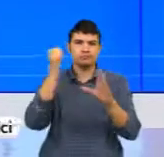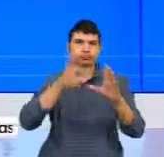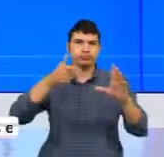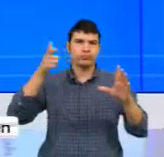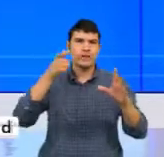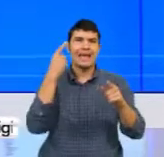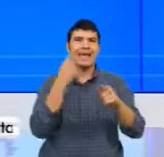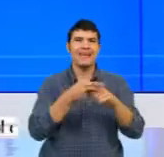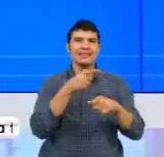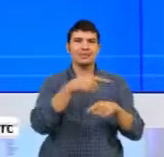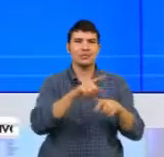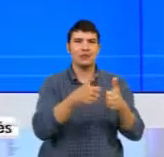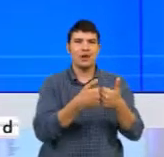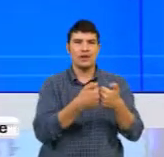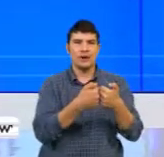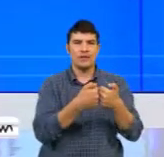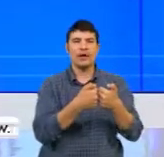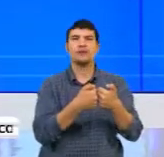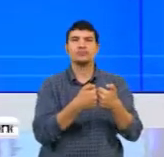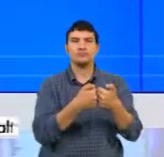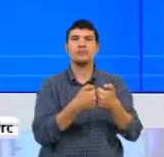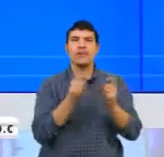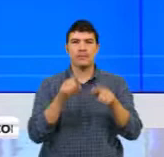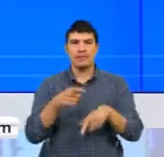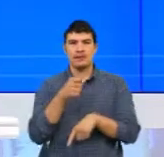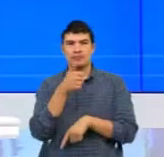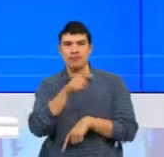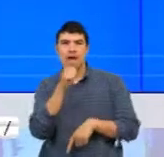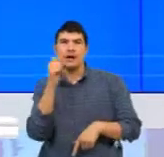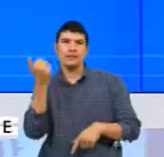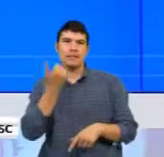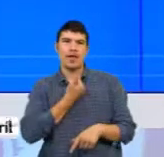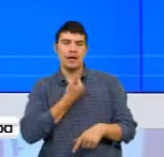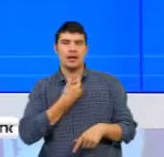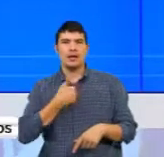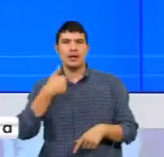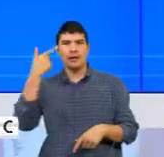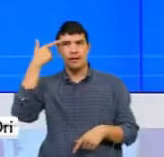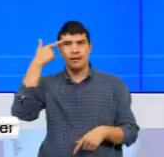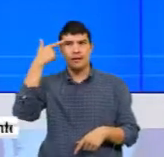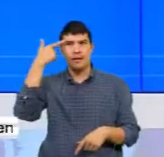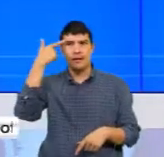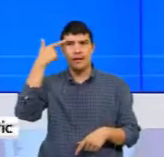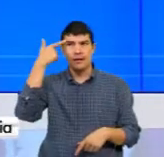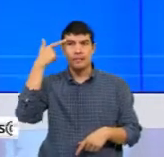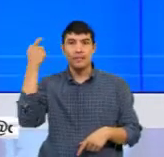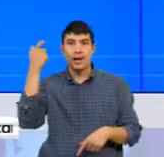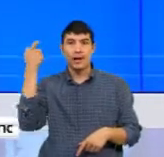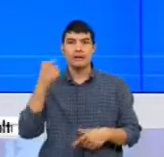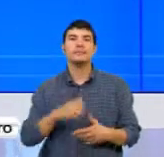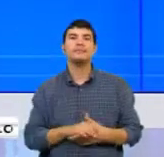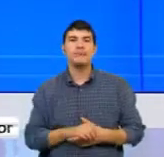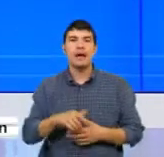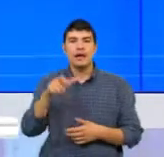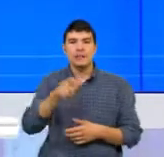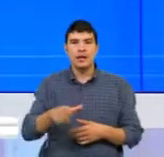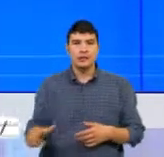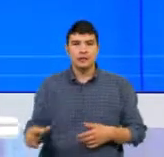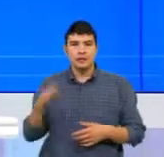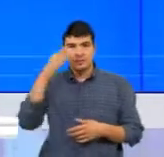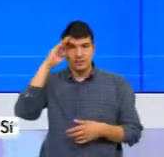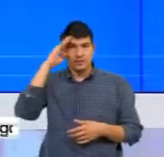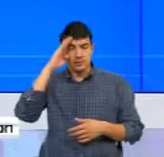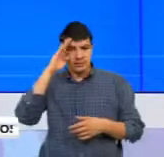su excompañera sentimental y posteriormente se suicidó al propinarse un disparo a la altura de la cabeza. Policía y CTI adelantan